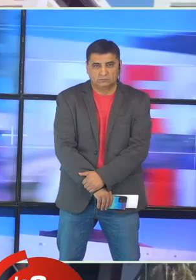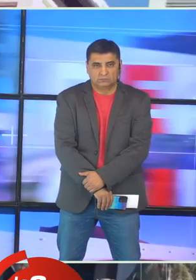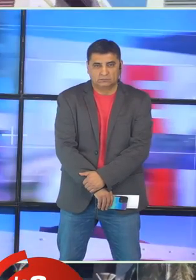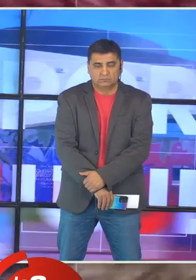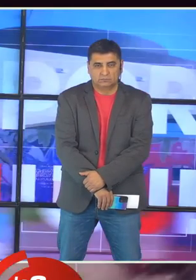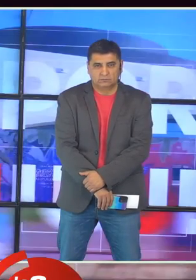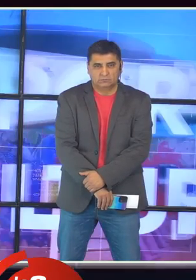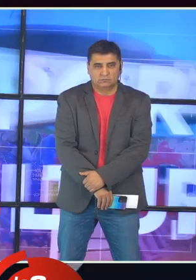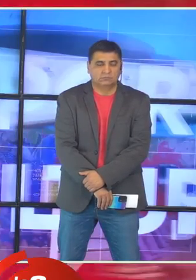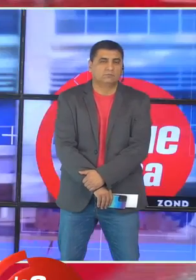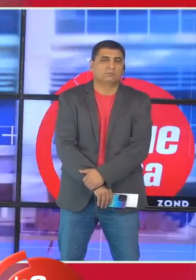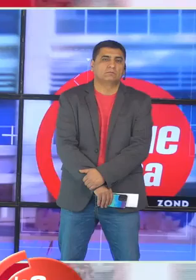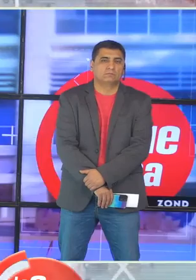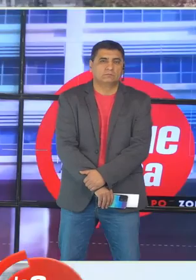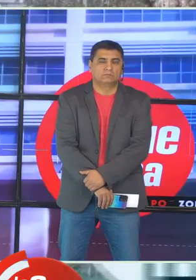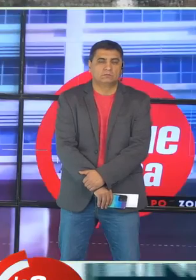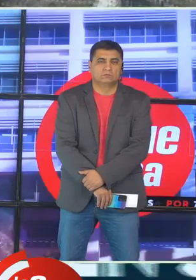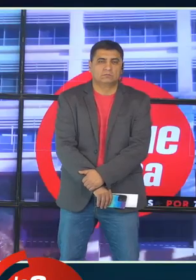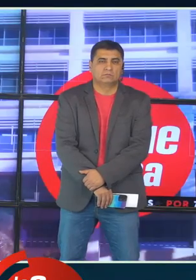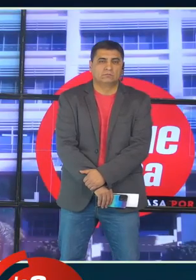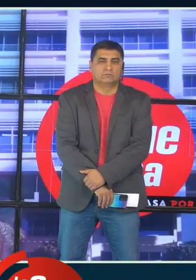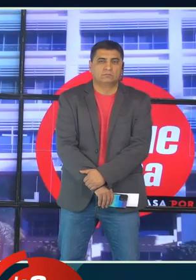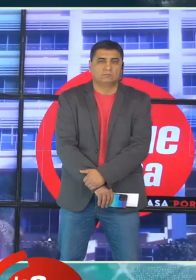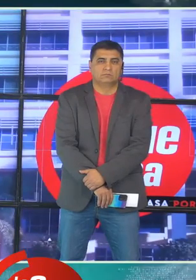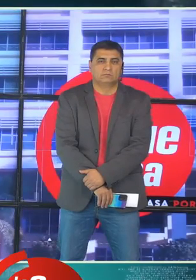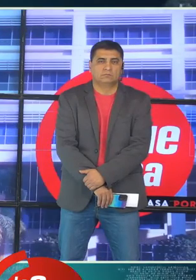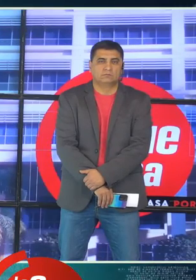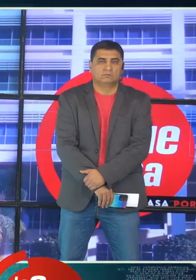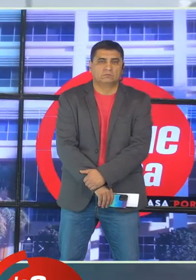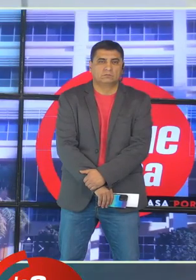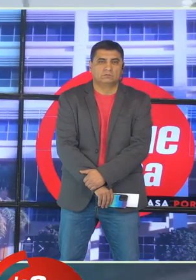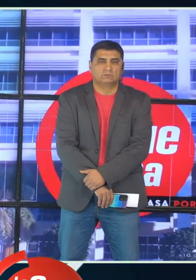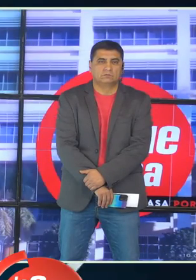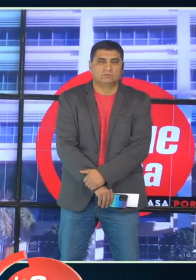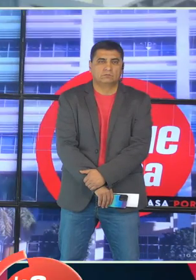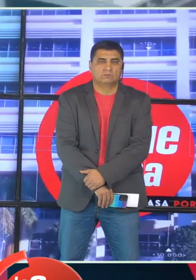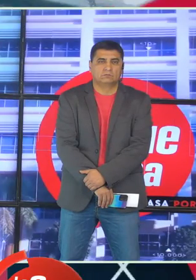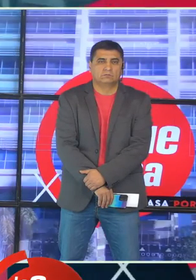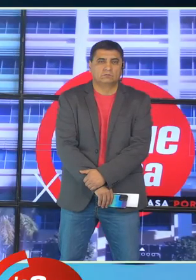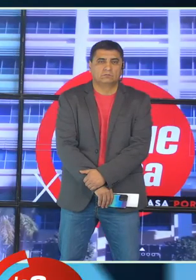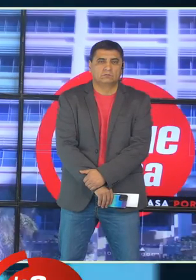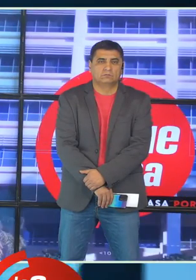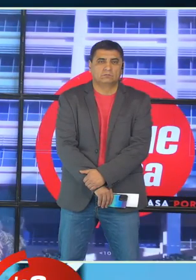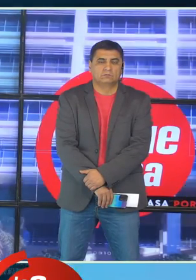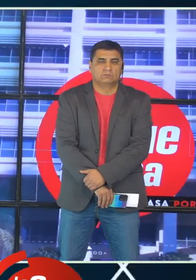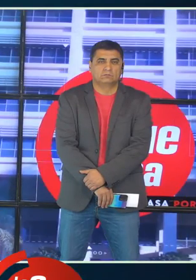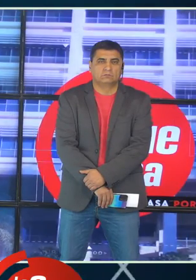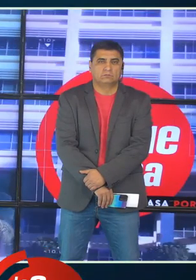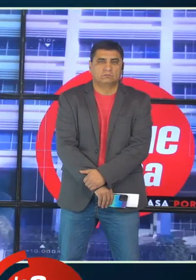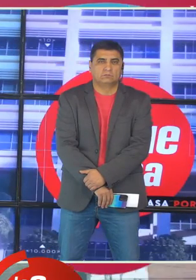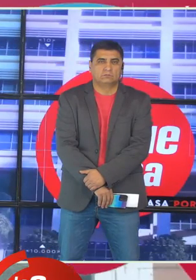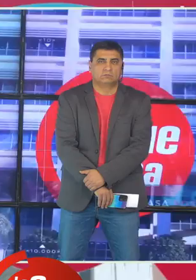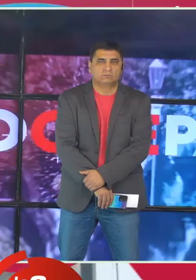están determinados 40 centros de salud y hoy, como le decía recién, han comenzado, por eso se va a escuchar